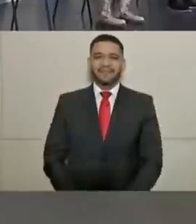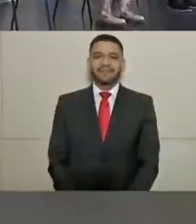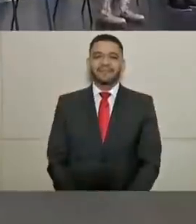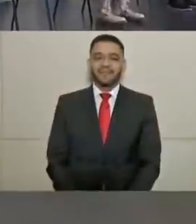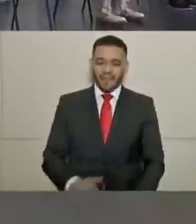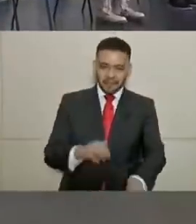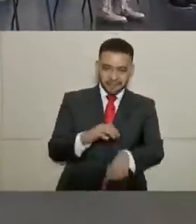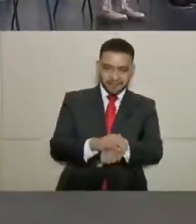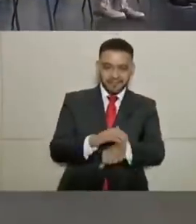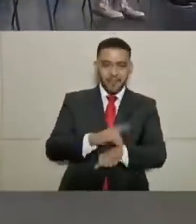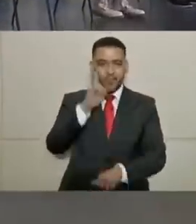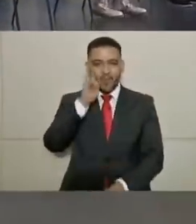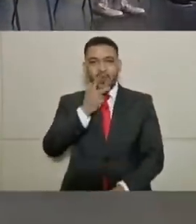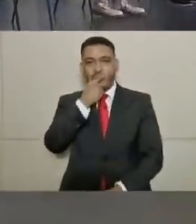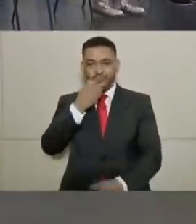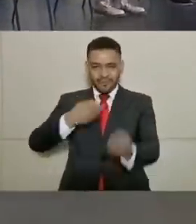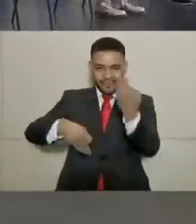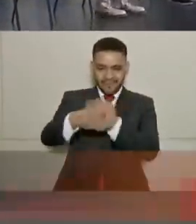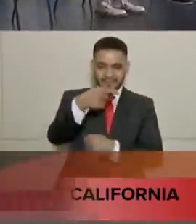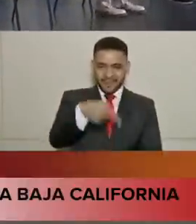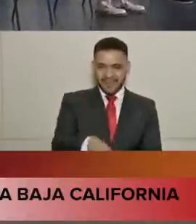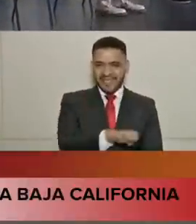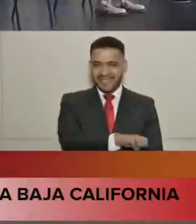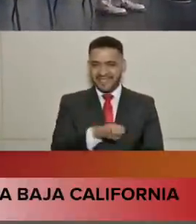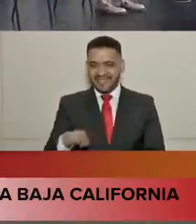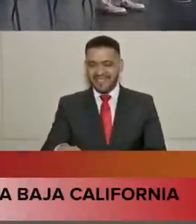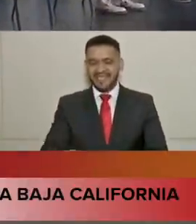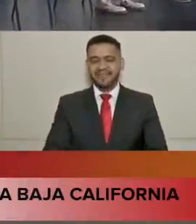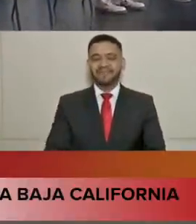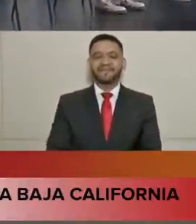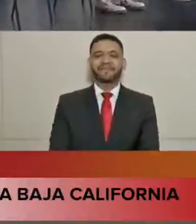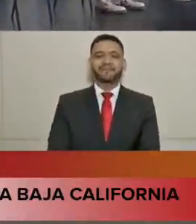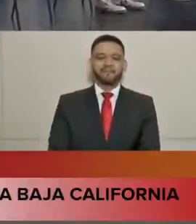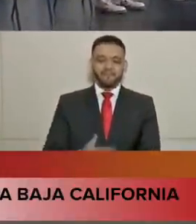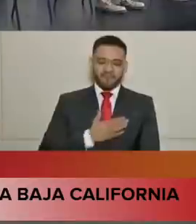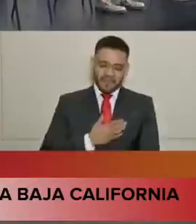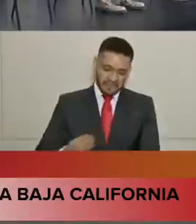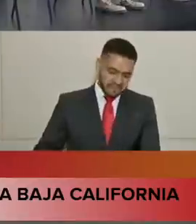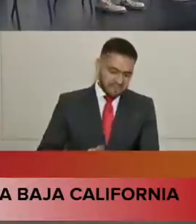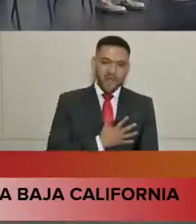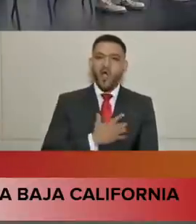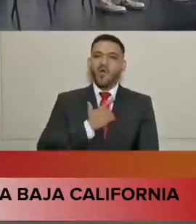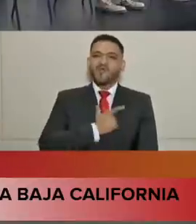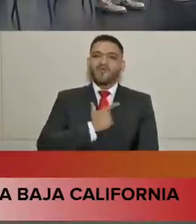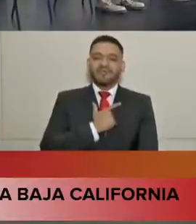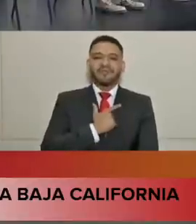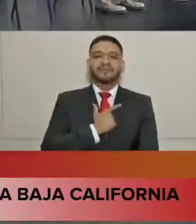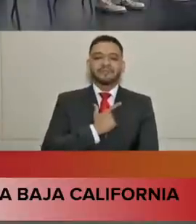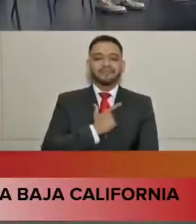Amigas, amigos de Ensenada, me da mucho gusto estar de nuevo